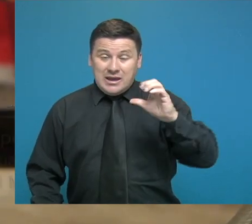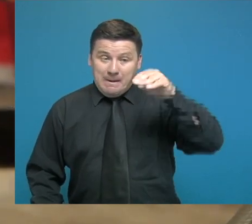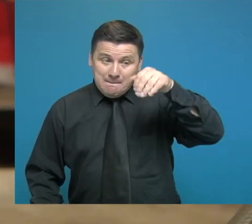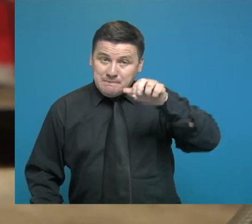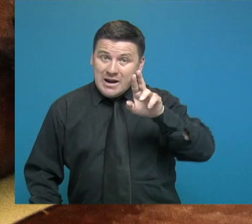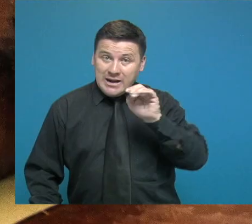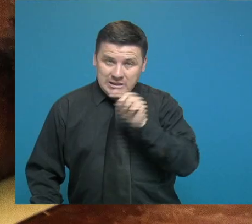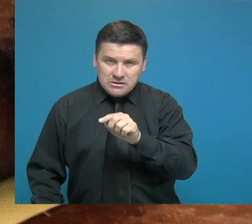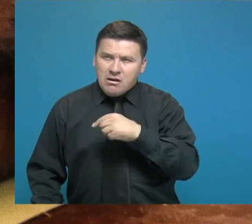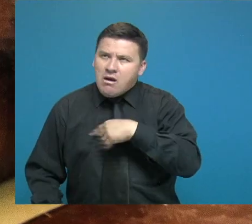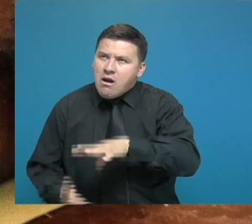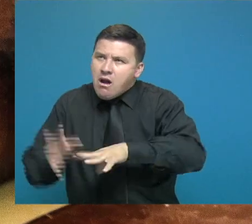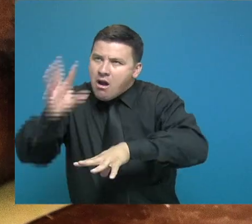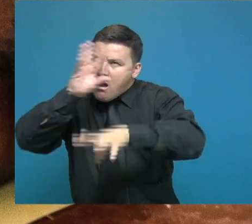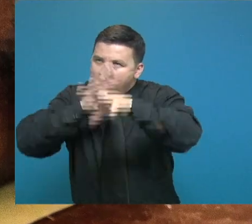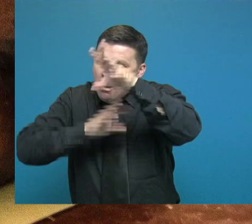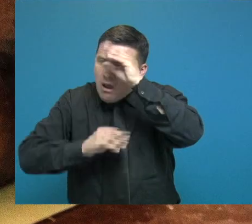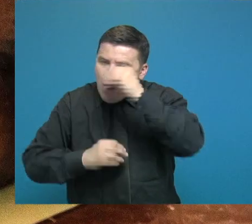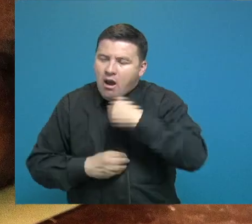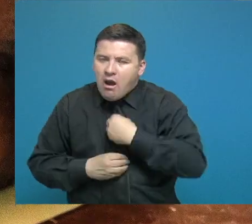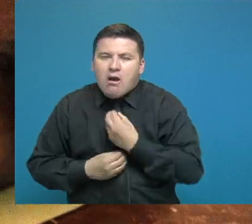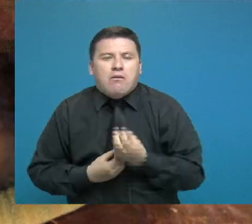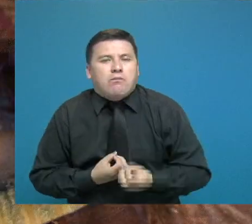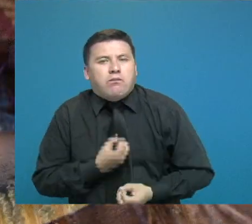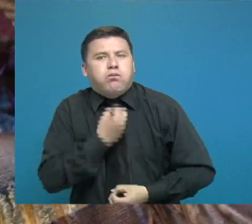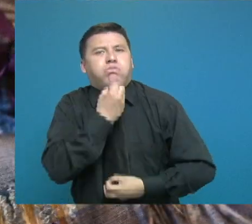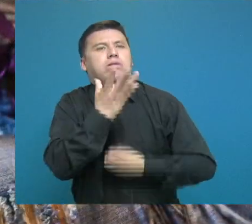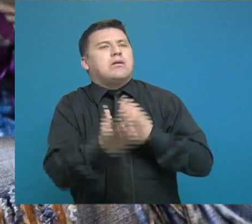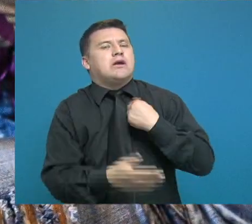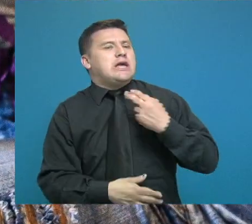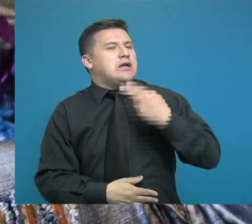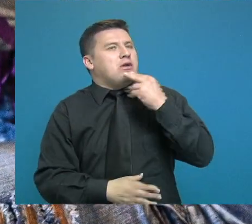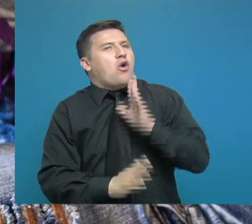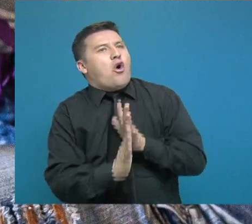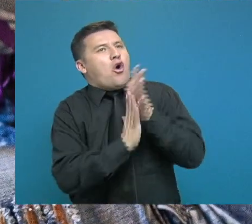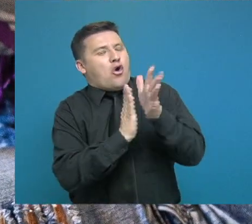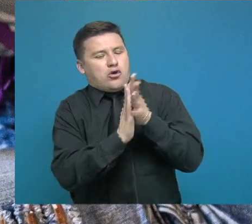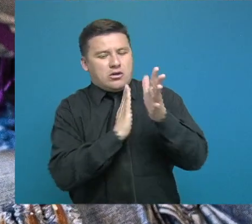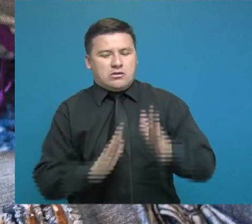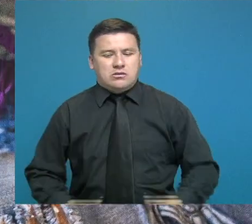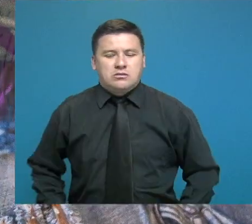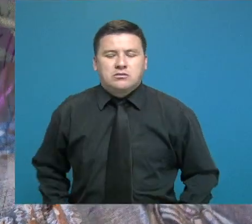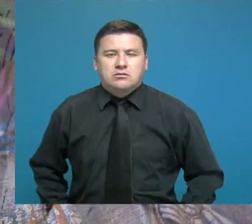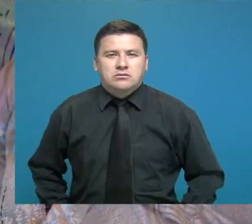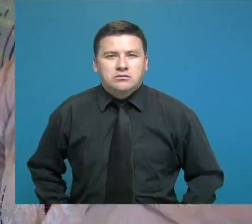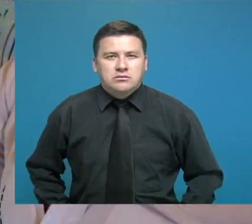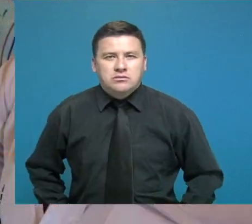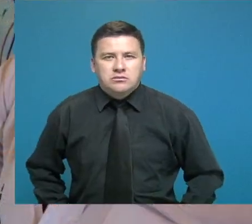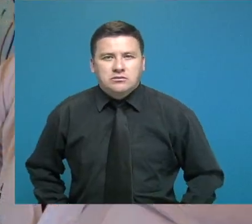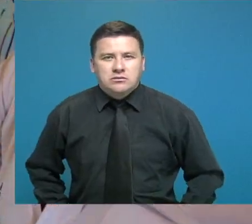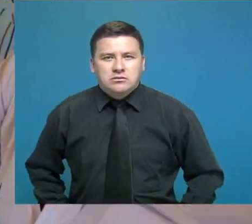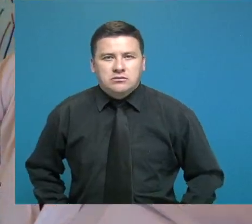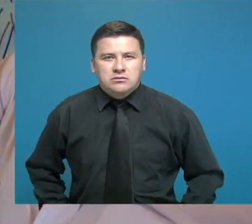es que hemos aprendido a contar nuestra propia historia.